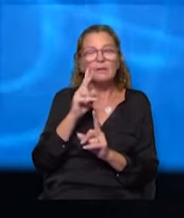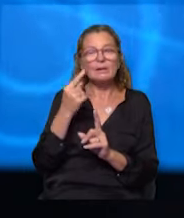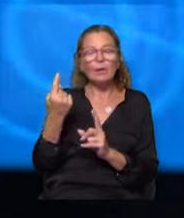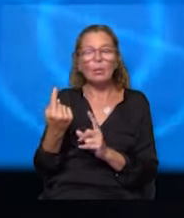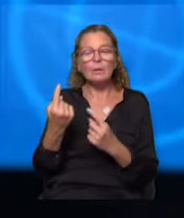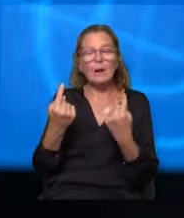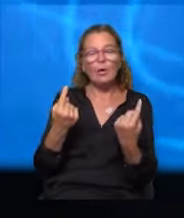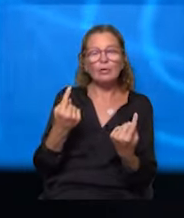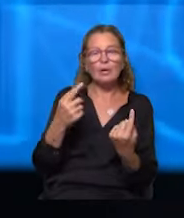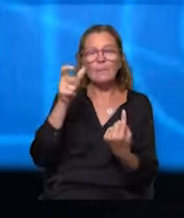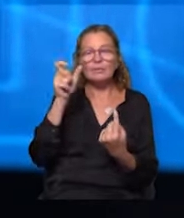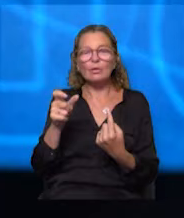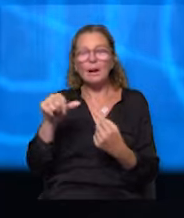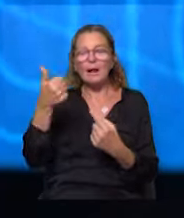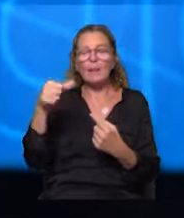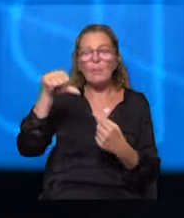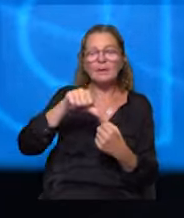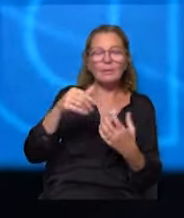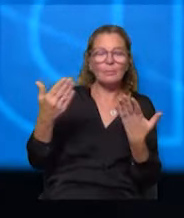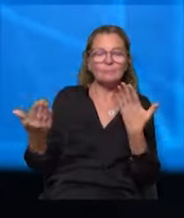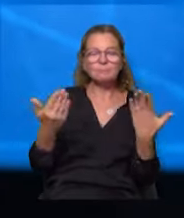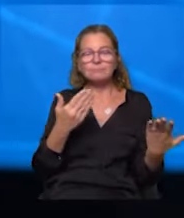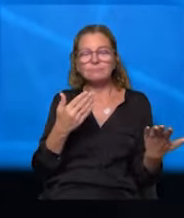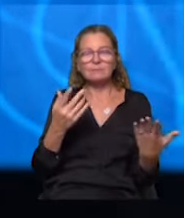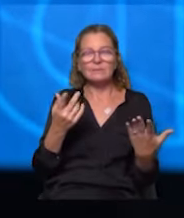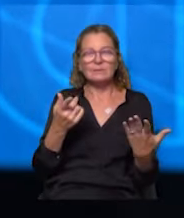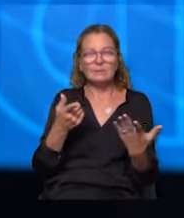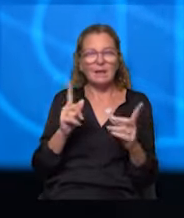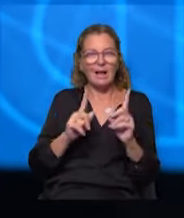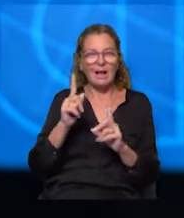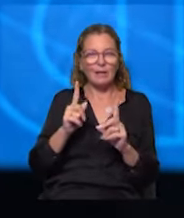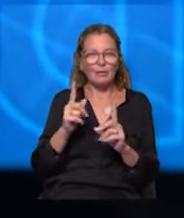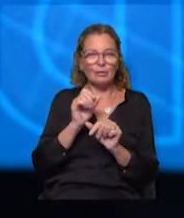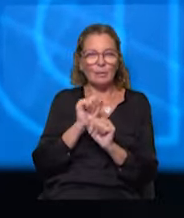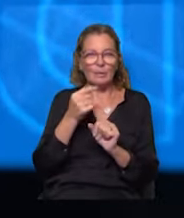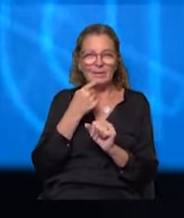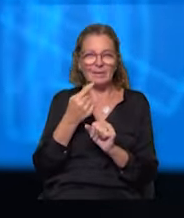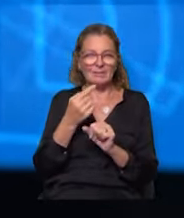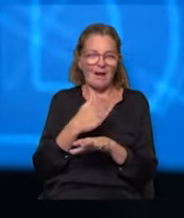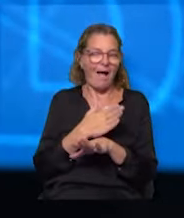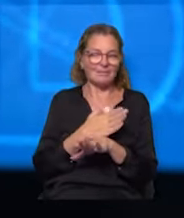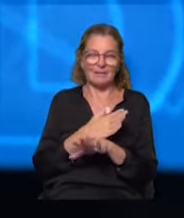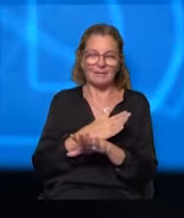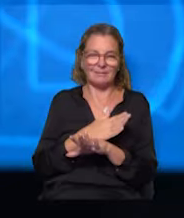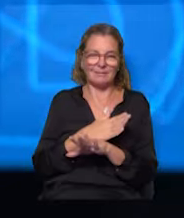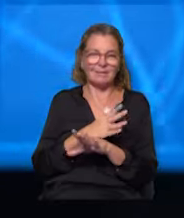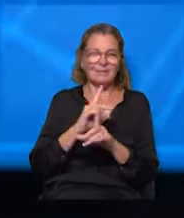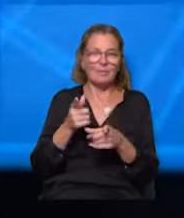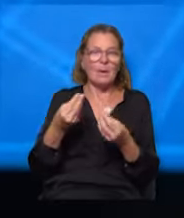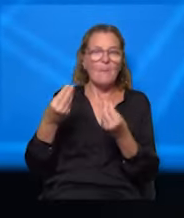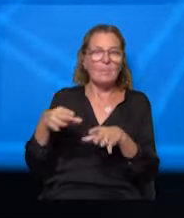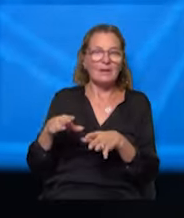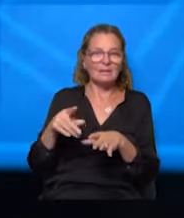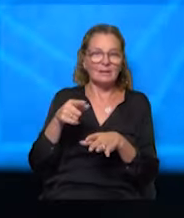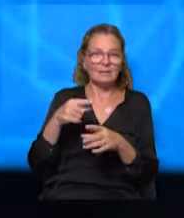candidato ganamos si está el otro candidato perdemos eh es algo que no se puede decir a priori y además pierde de